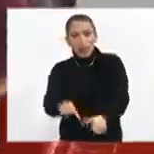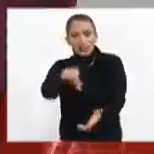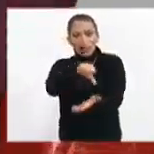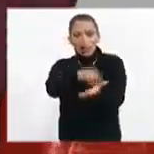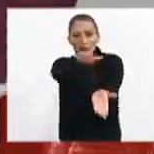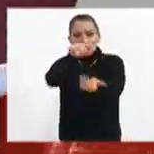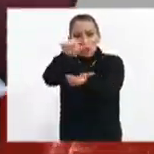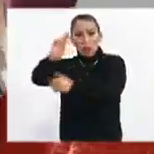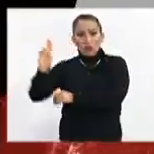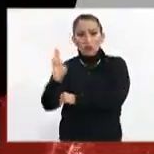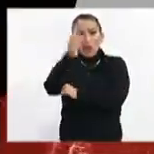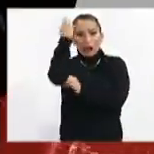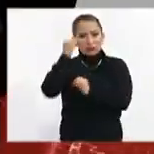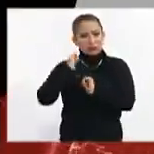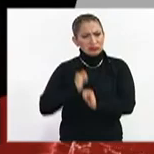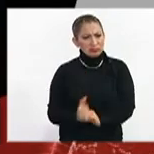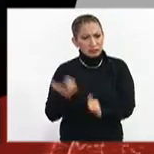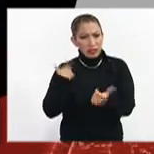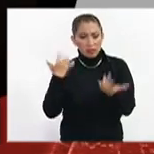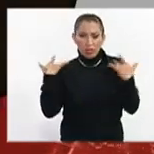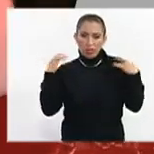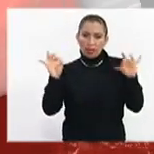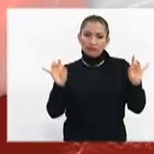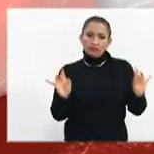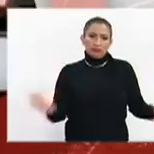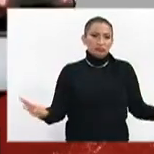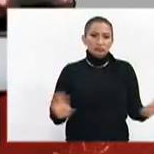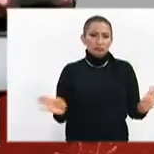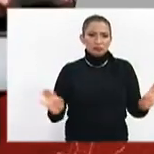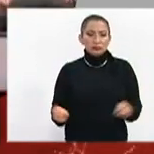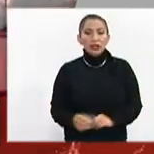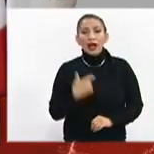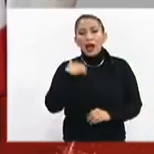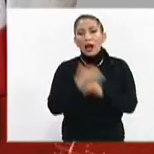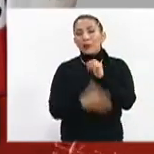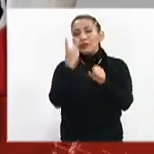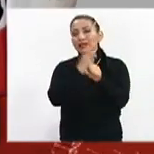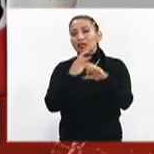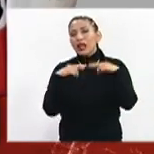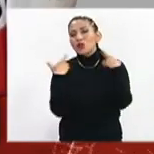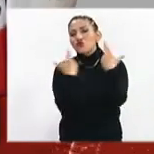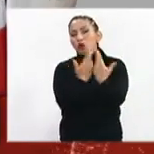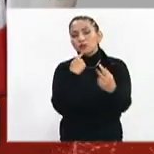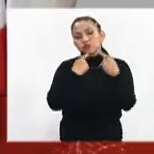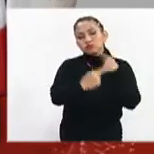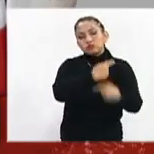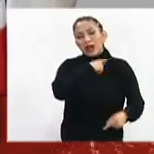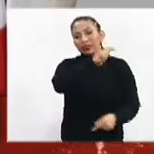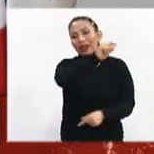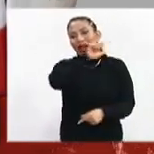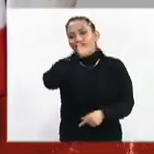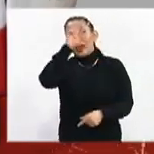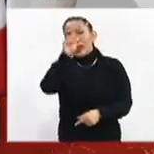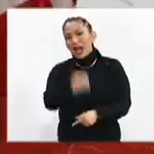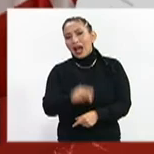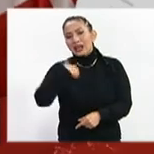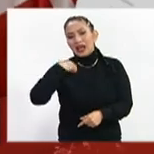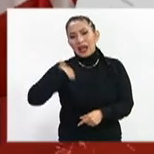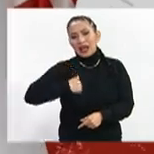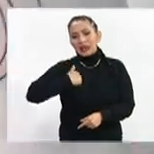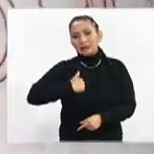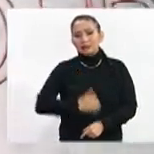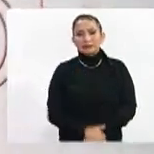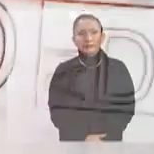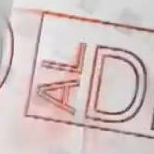de acopio de la UNAM. Las autoridades se deslindan. Finaliza la tercera ronda de renegociaciones del Telecán en